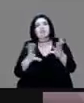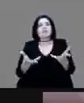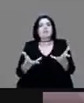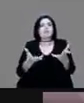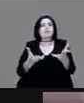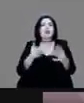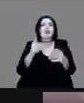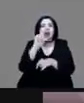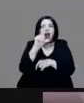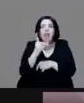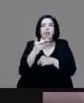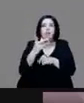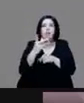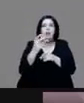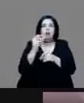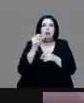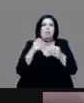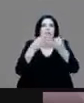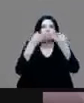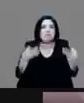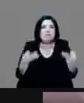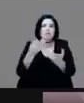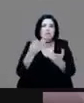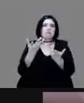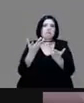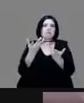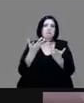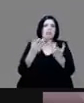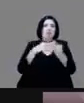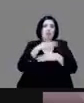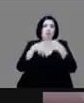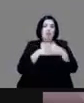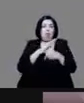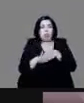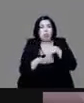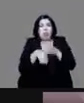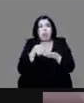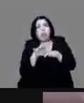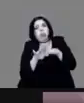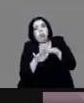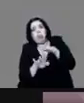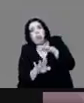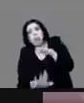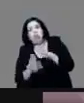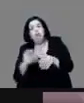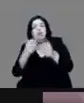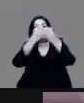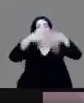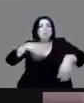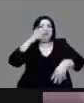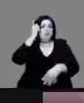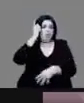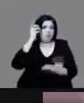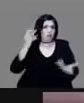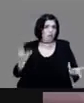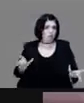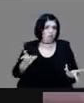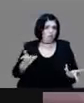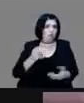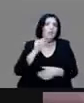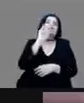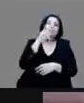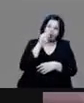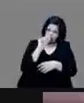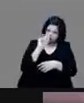acuosas que estaban ahí. Entonces, en pocas palabras, sí hay la construcción de elementos